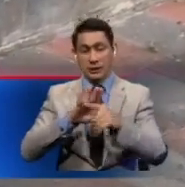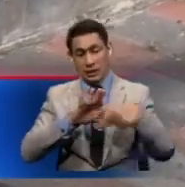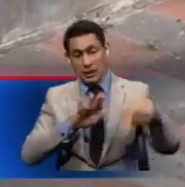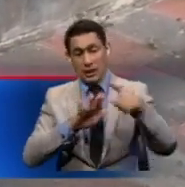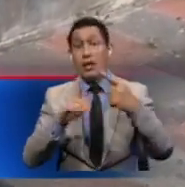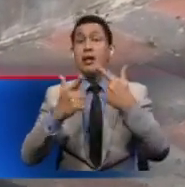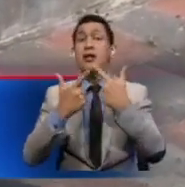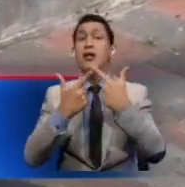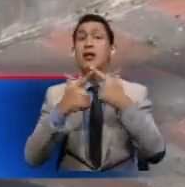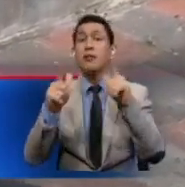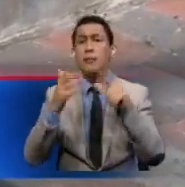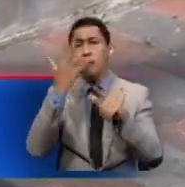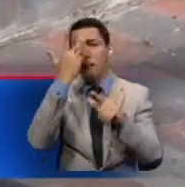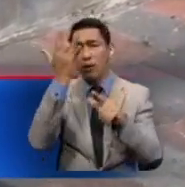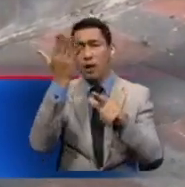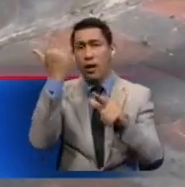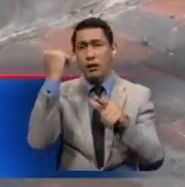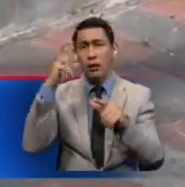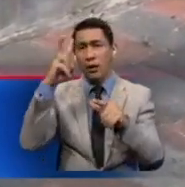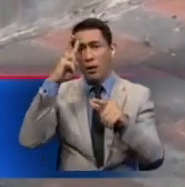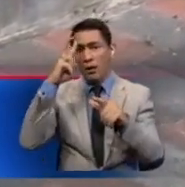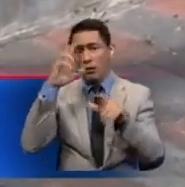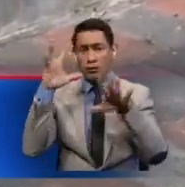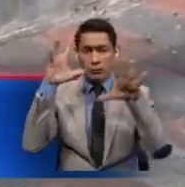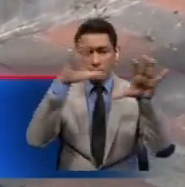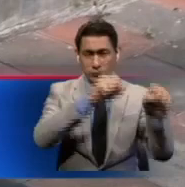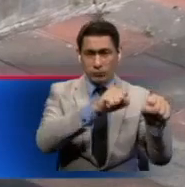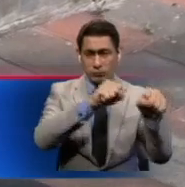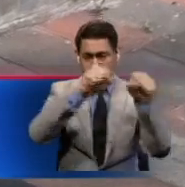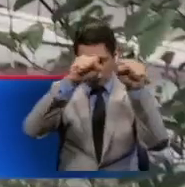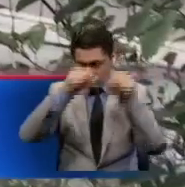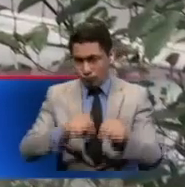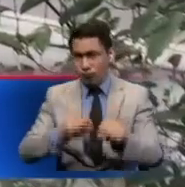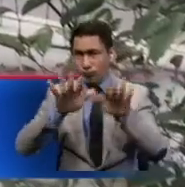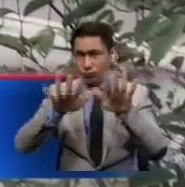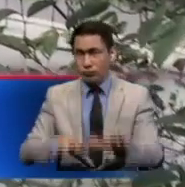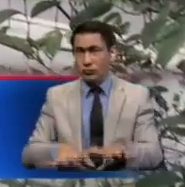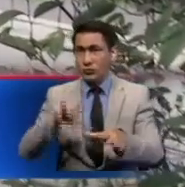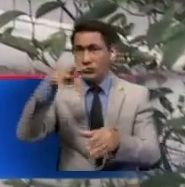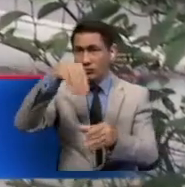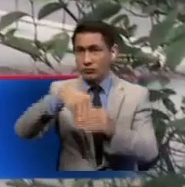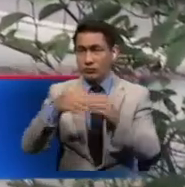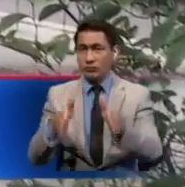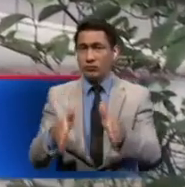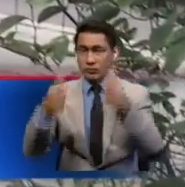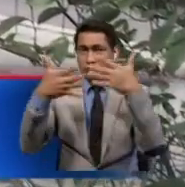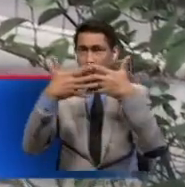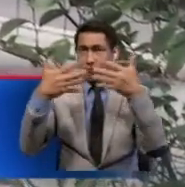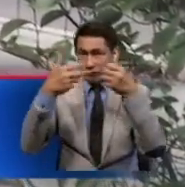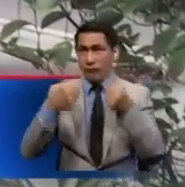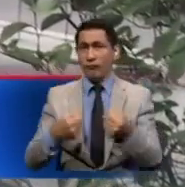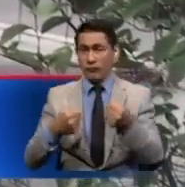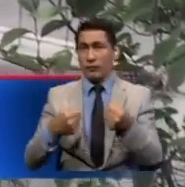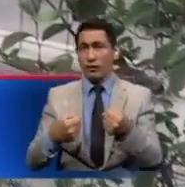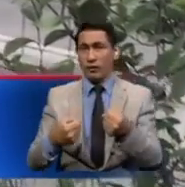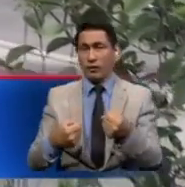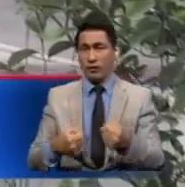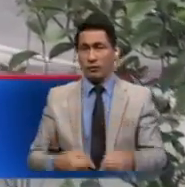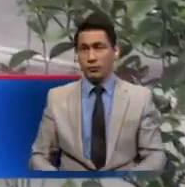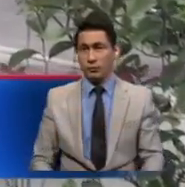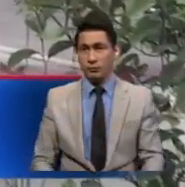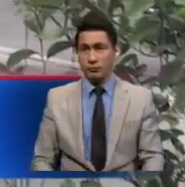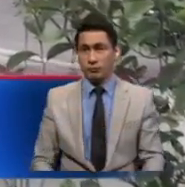quienes precautelamos sobre todo la salud y que las condiciones hayan sido las adecuadas, todos fueron con